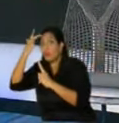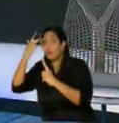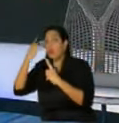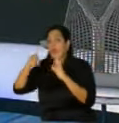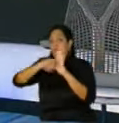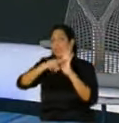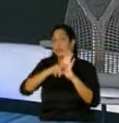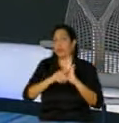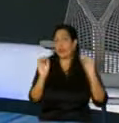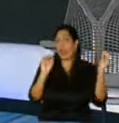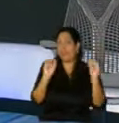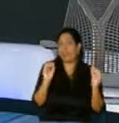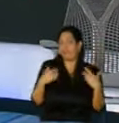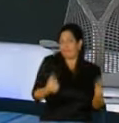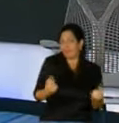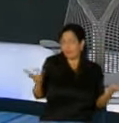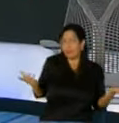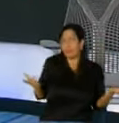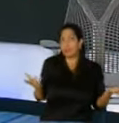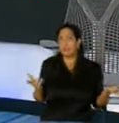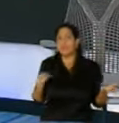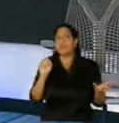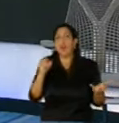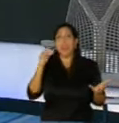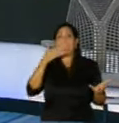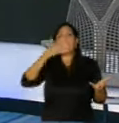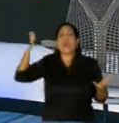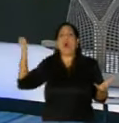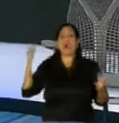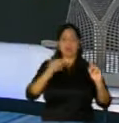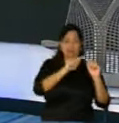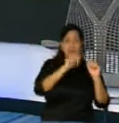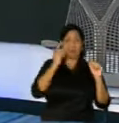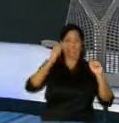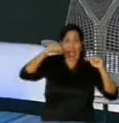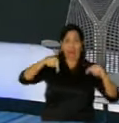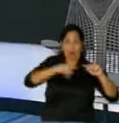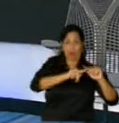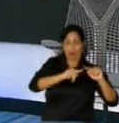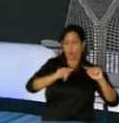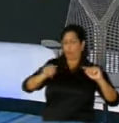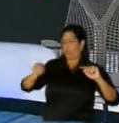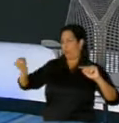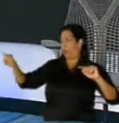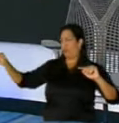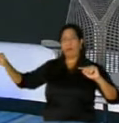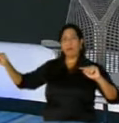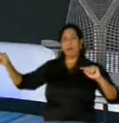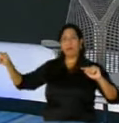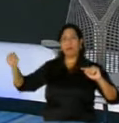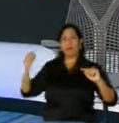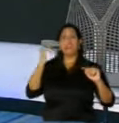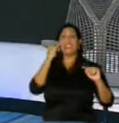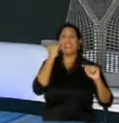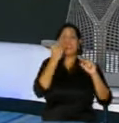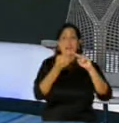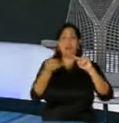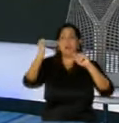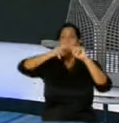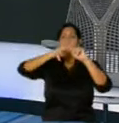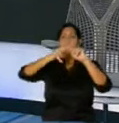día. Este sería nuestro mejor escenario, duplicación a 14 días. Estamos duplicando en un crecimiento